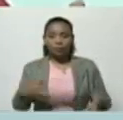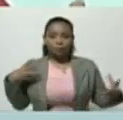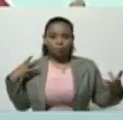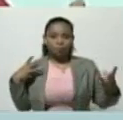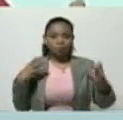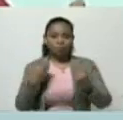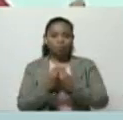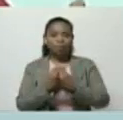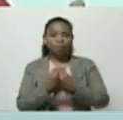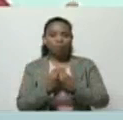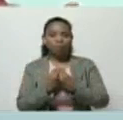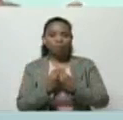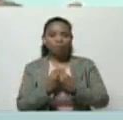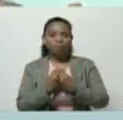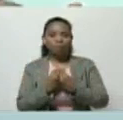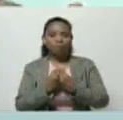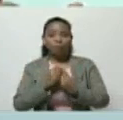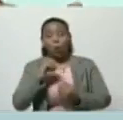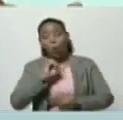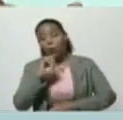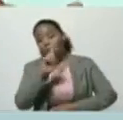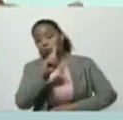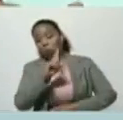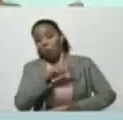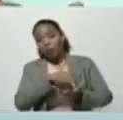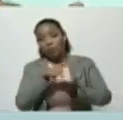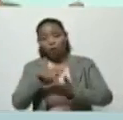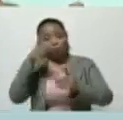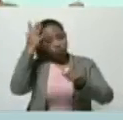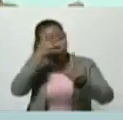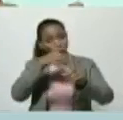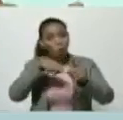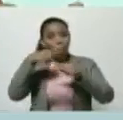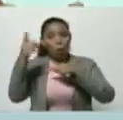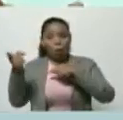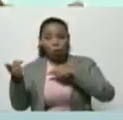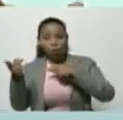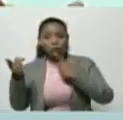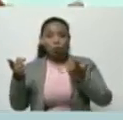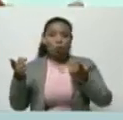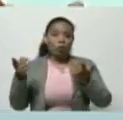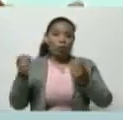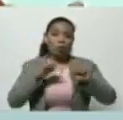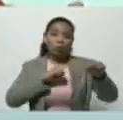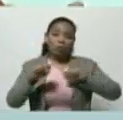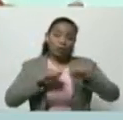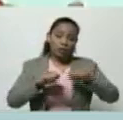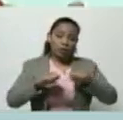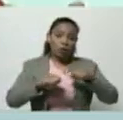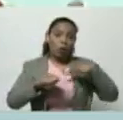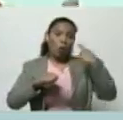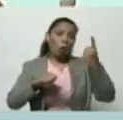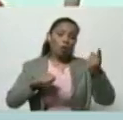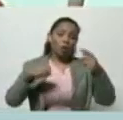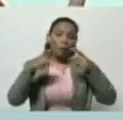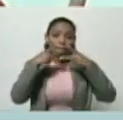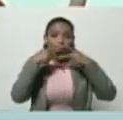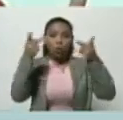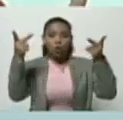acompañarán. Uno estará en formación, uno estará en movilización y el otro estará en